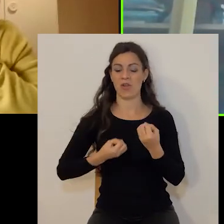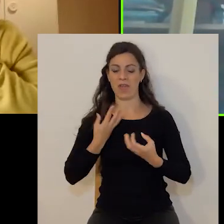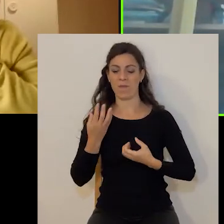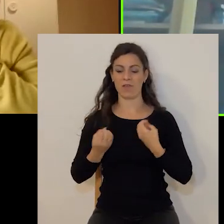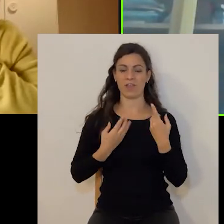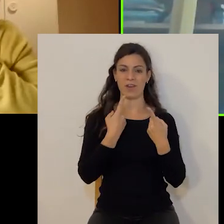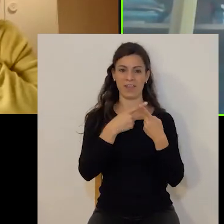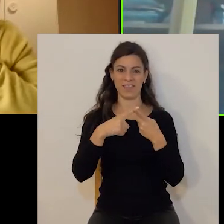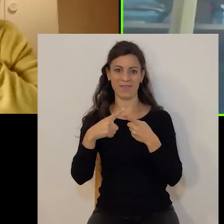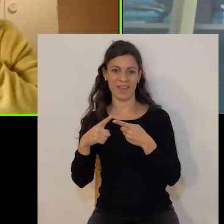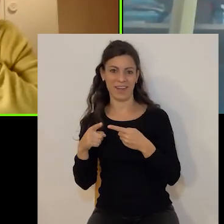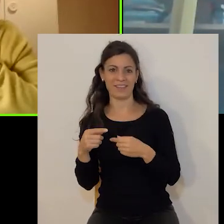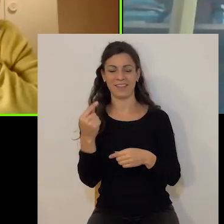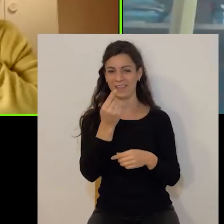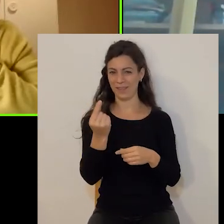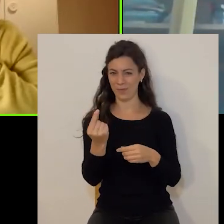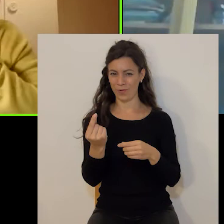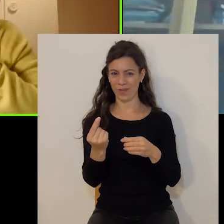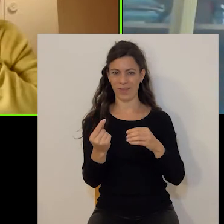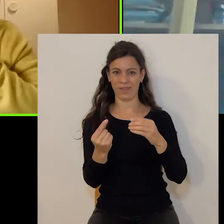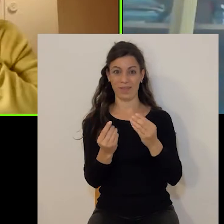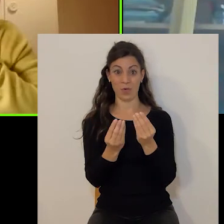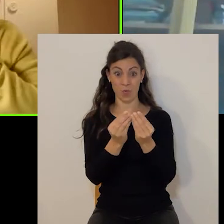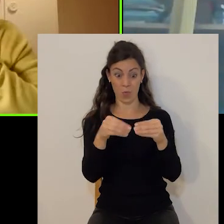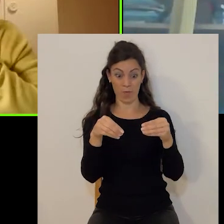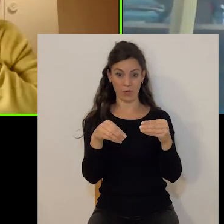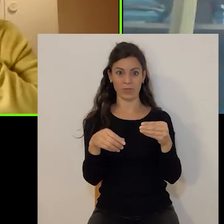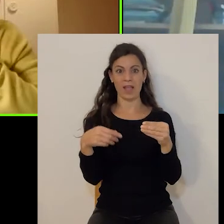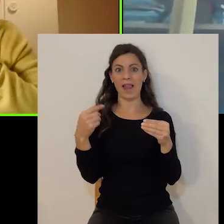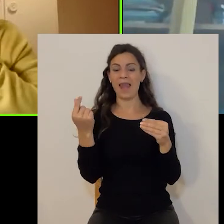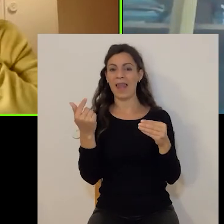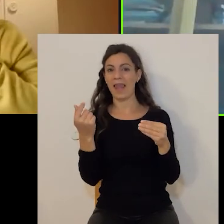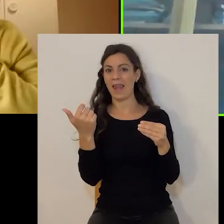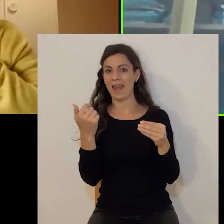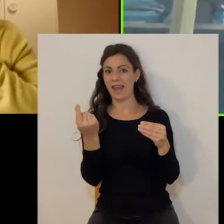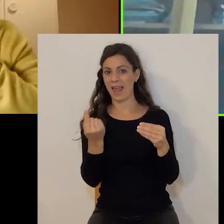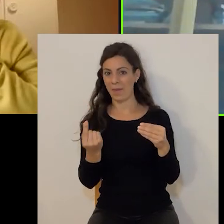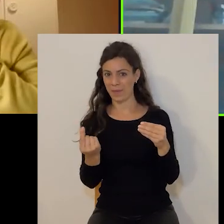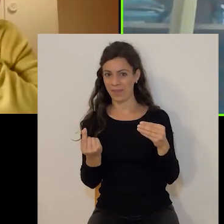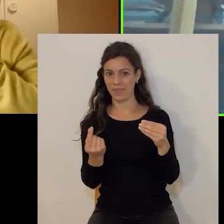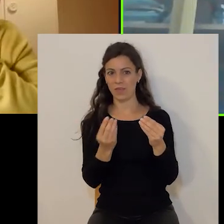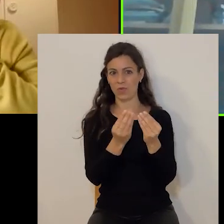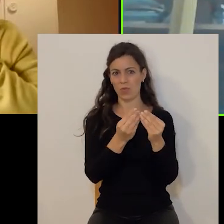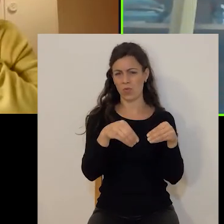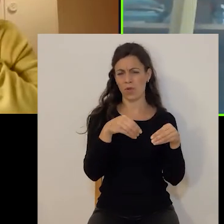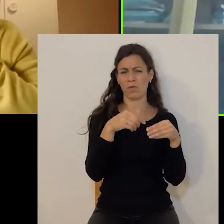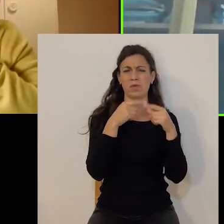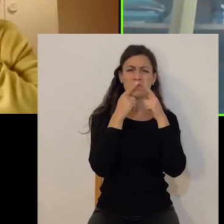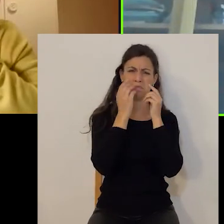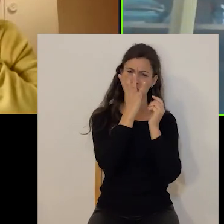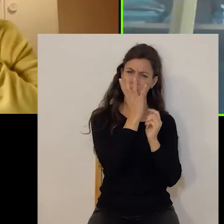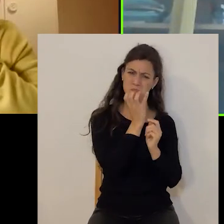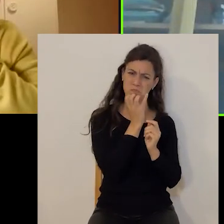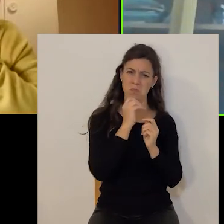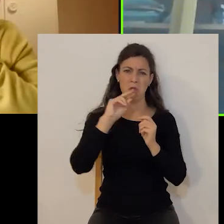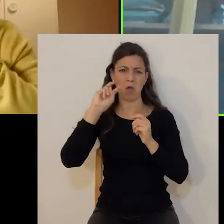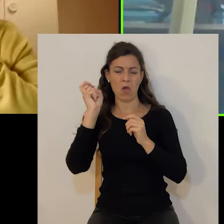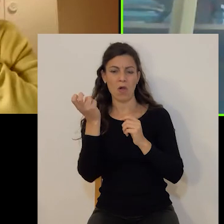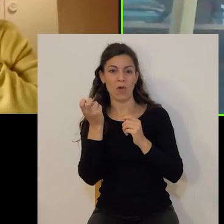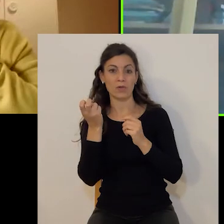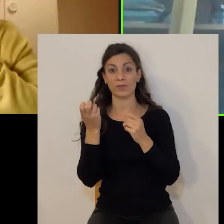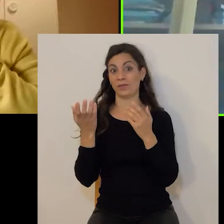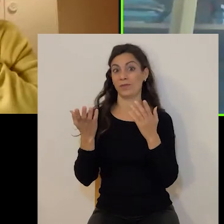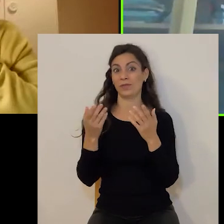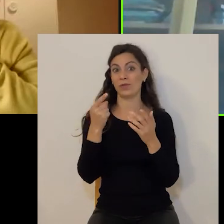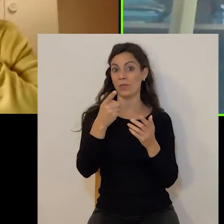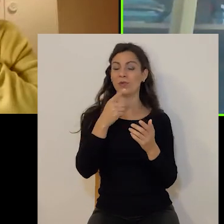emociones. Es decir, haz con un lápiz, dibuja un huevo triste, un huevo que esté tal, un huevo que esté